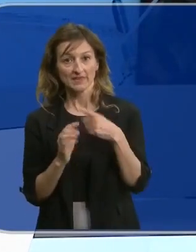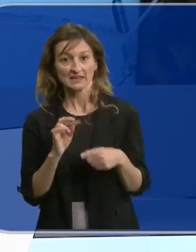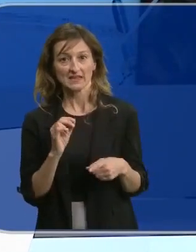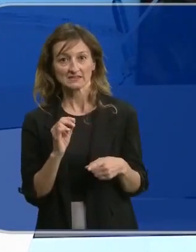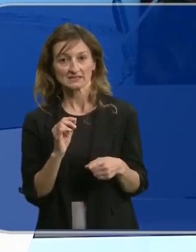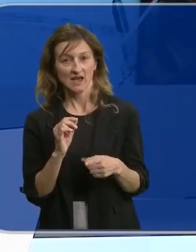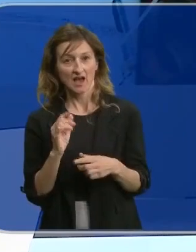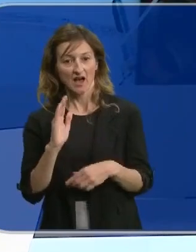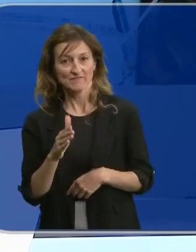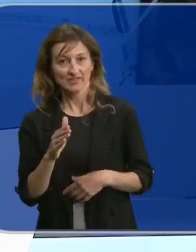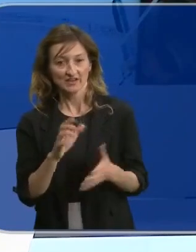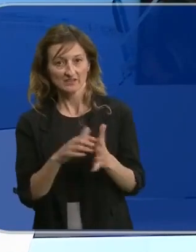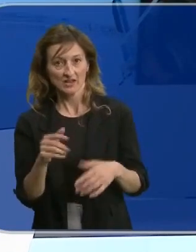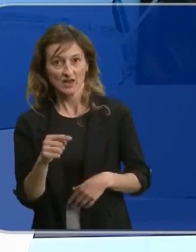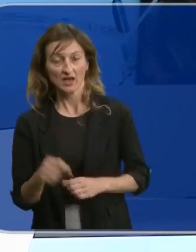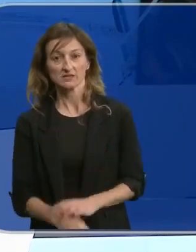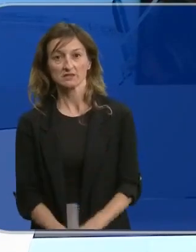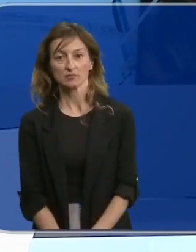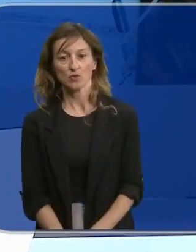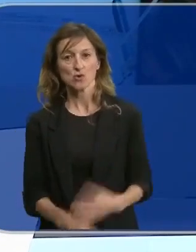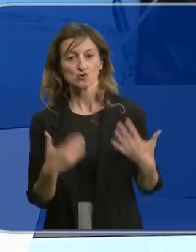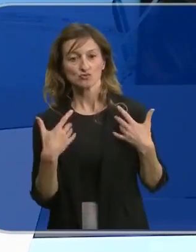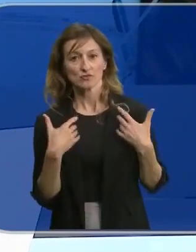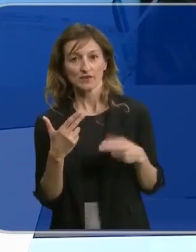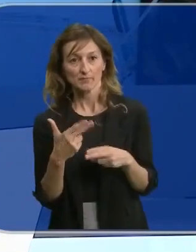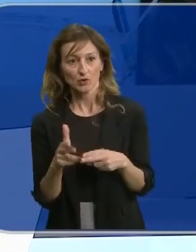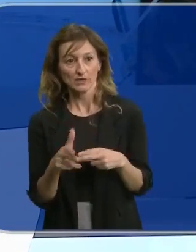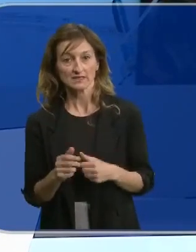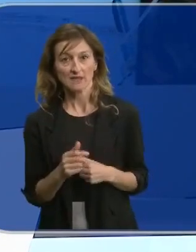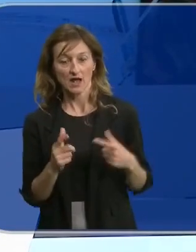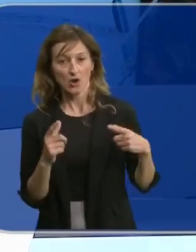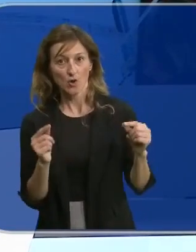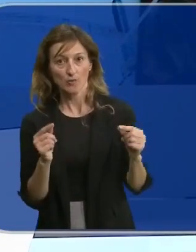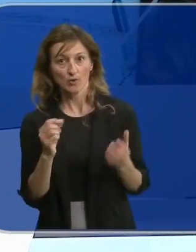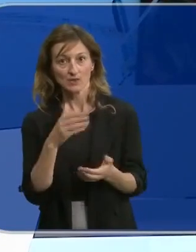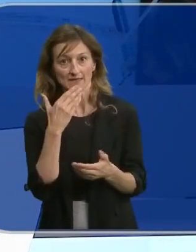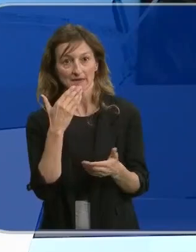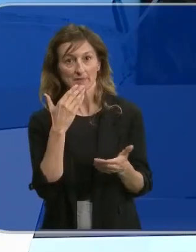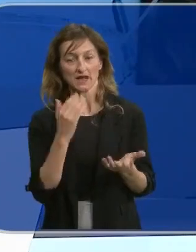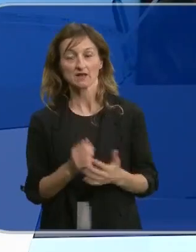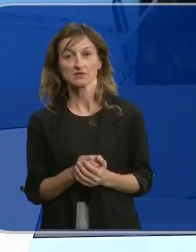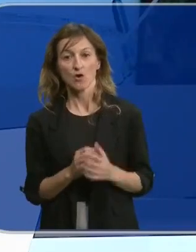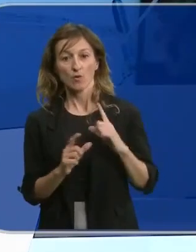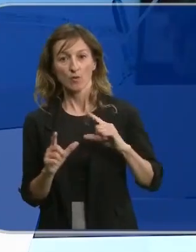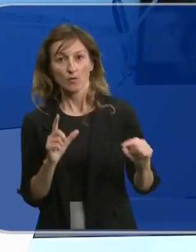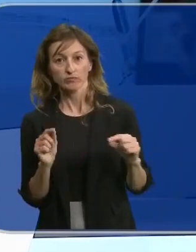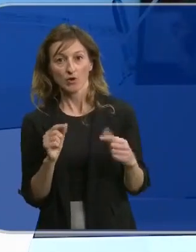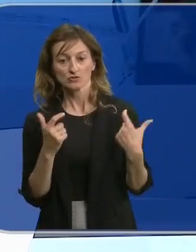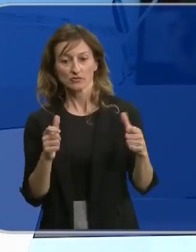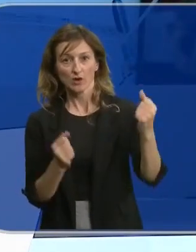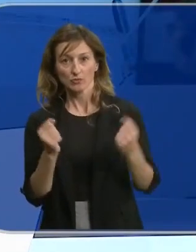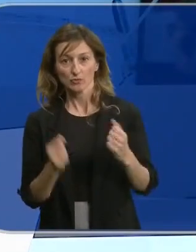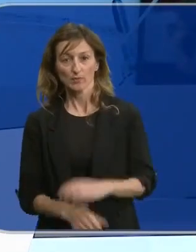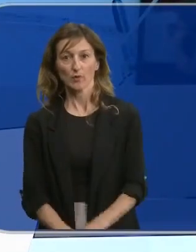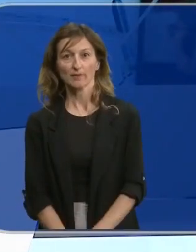lastre para Castilla y león que ha sufrido especialmente sus políticas dice con el Lobo las térmicas el reto demográfico o en el sector del automóvil